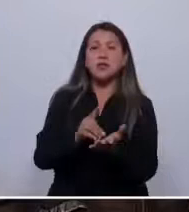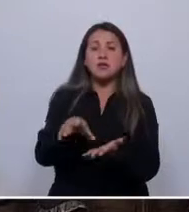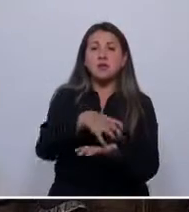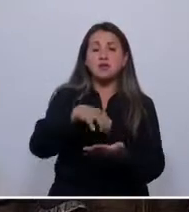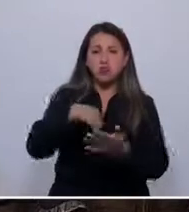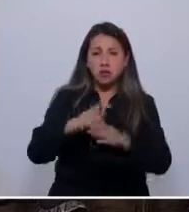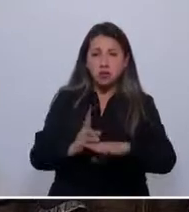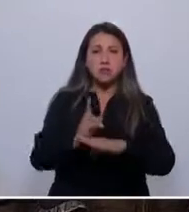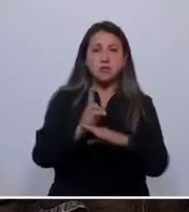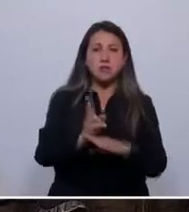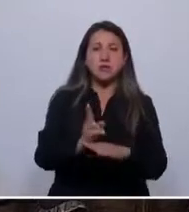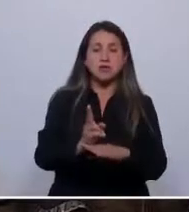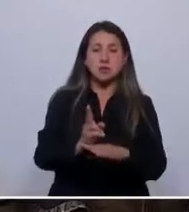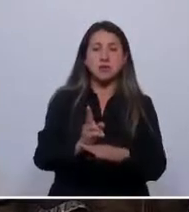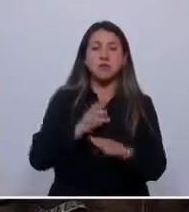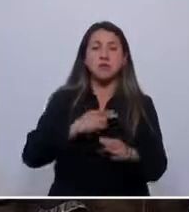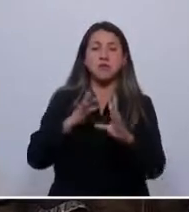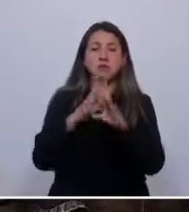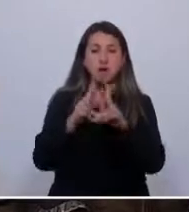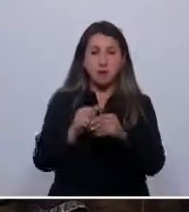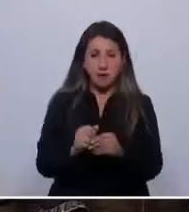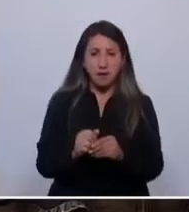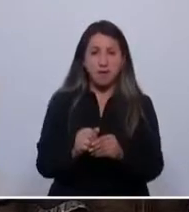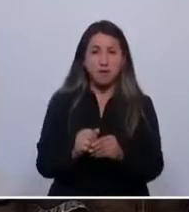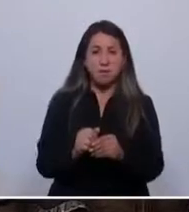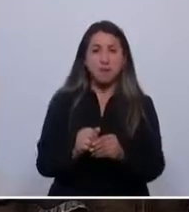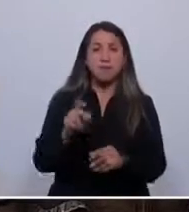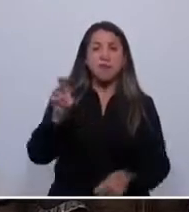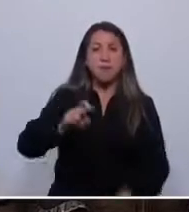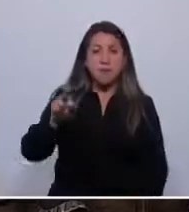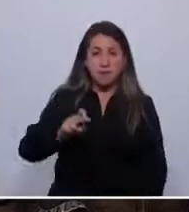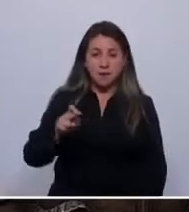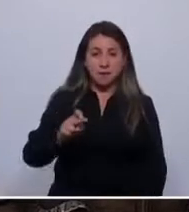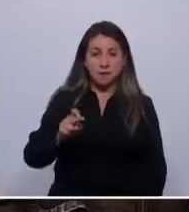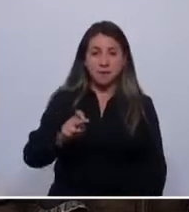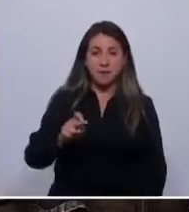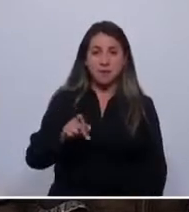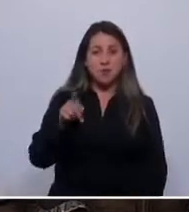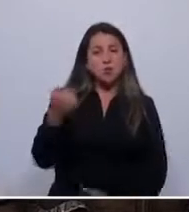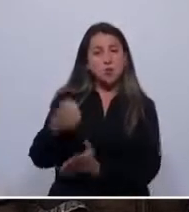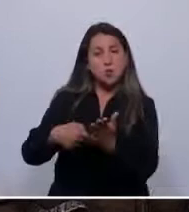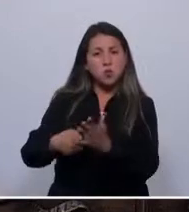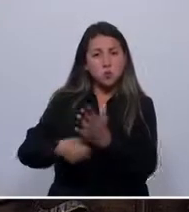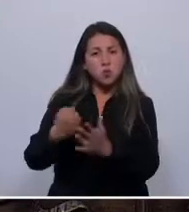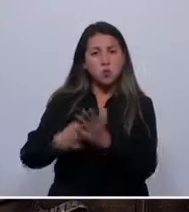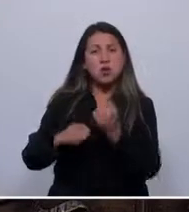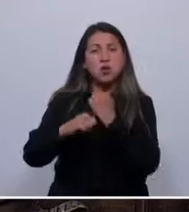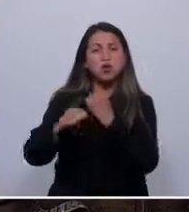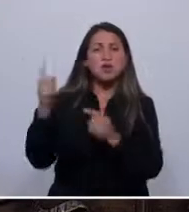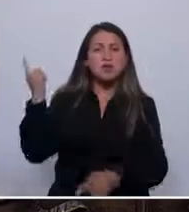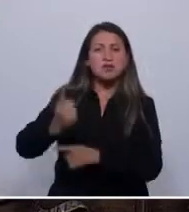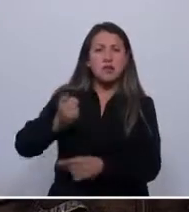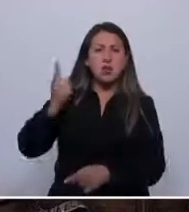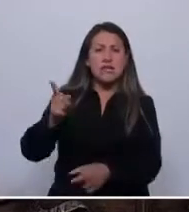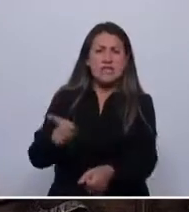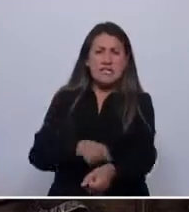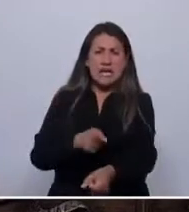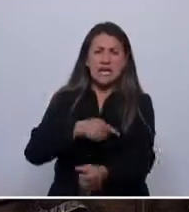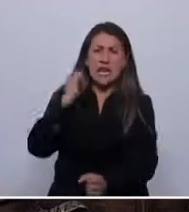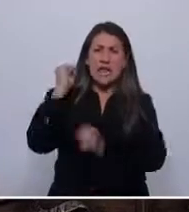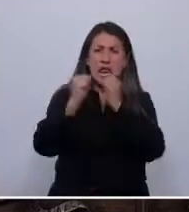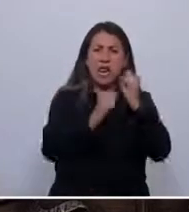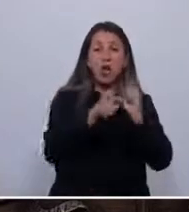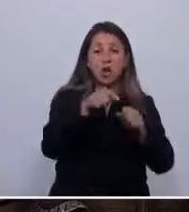represento, de mi familia. Papá, tú luchaste contra una dictadura sangrienta. Hoy tu